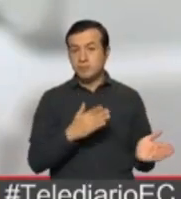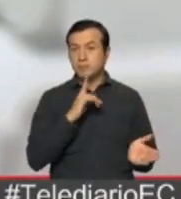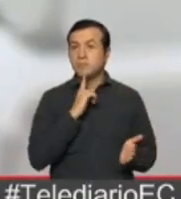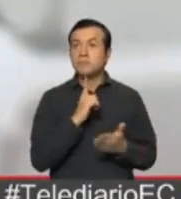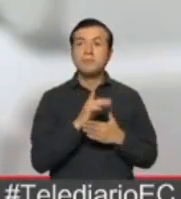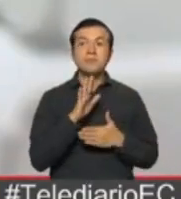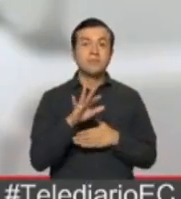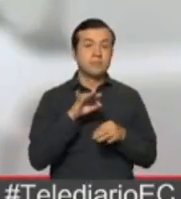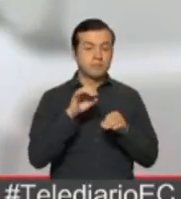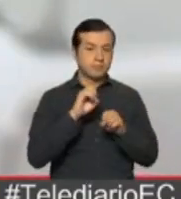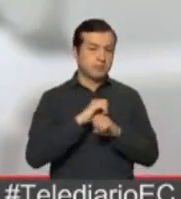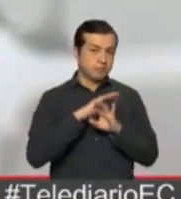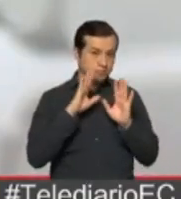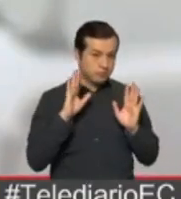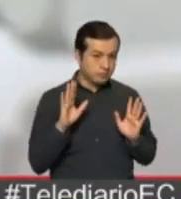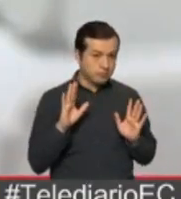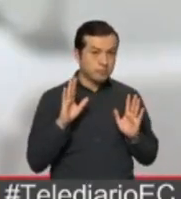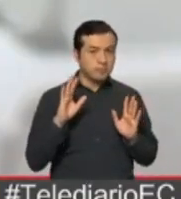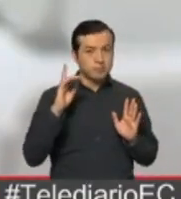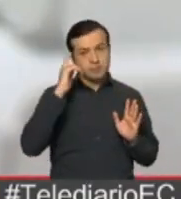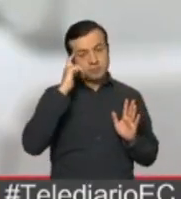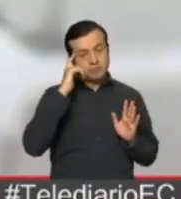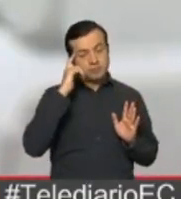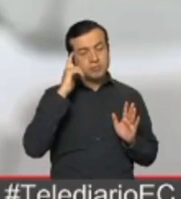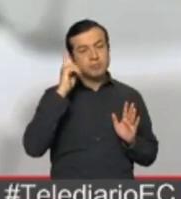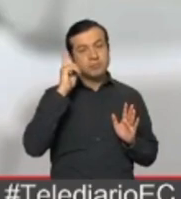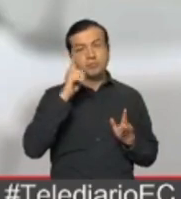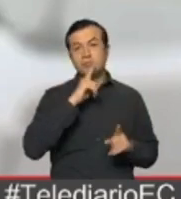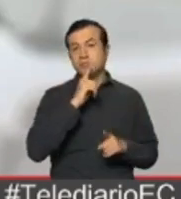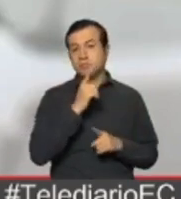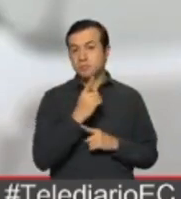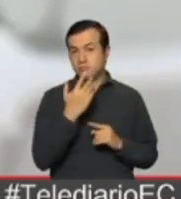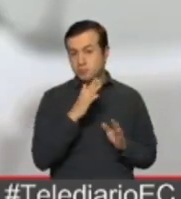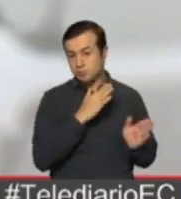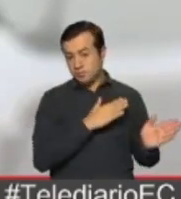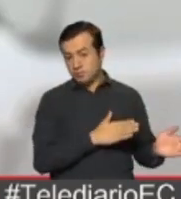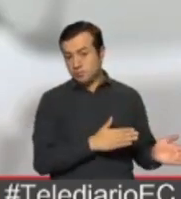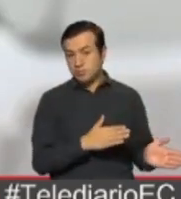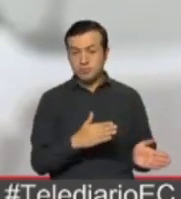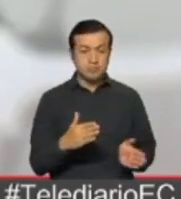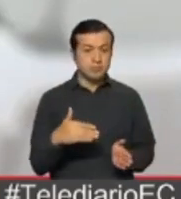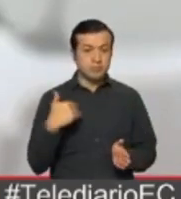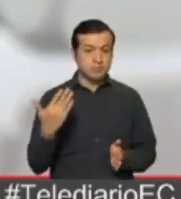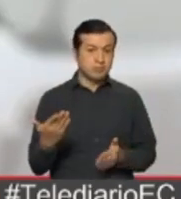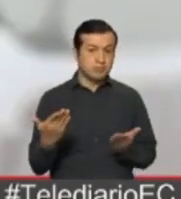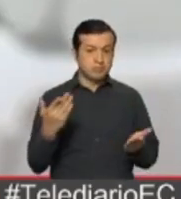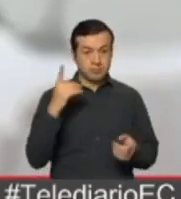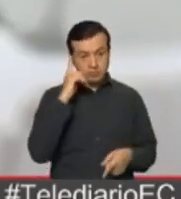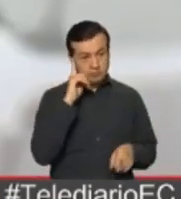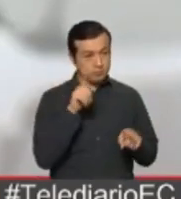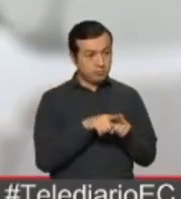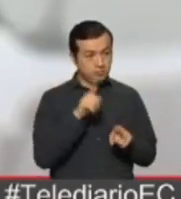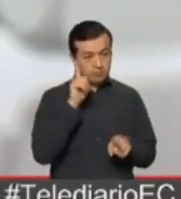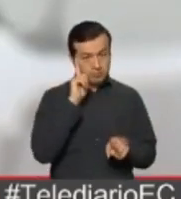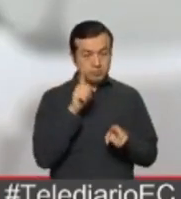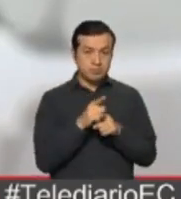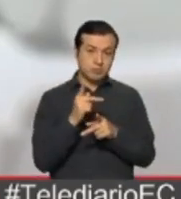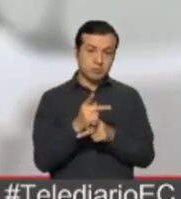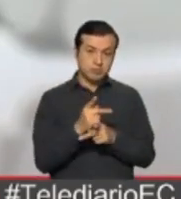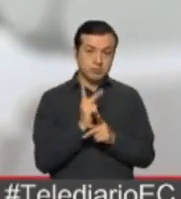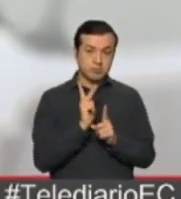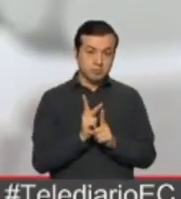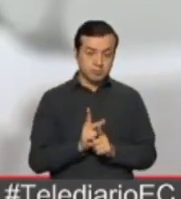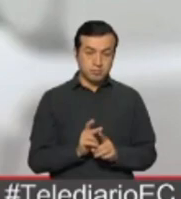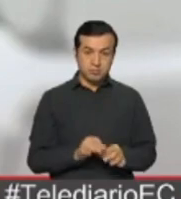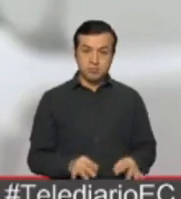clarificación considerando que se obtiene las o se llegan a acuerdos digamos con el consejo unos puntos